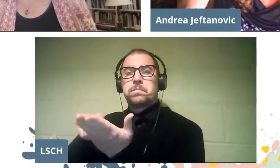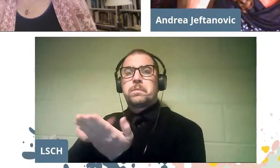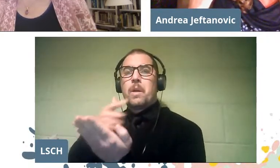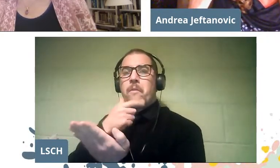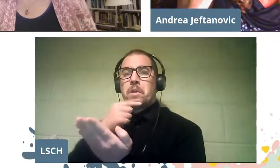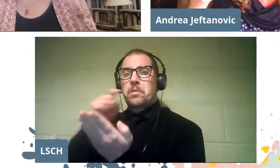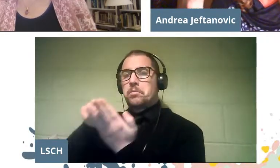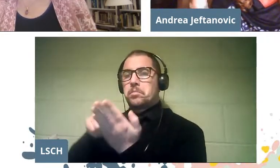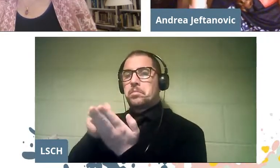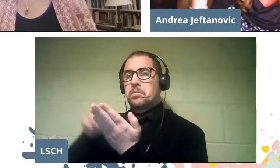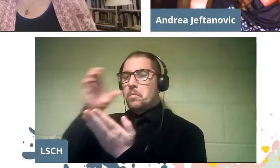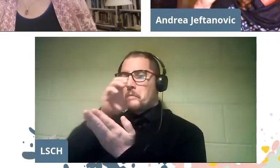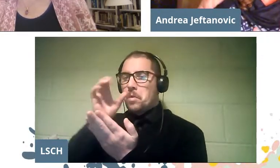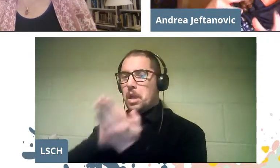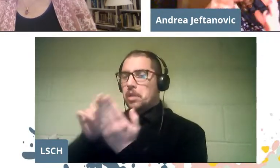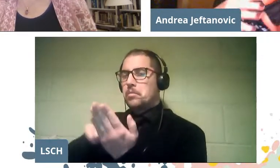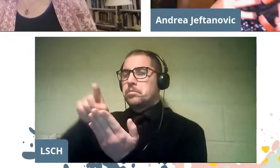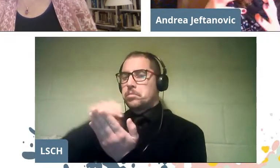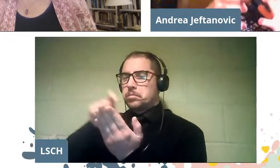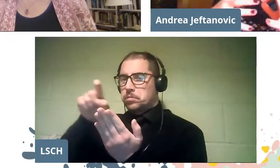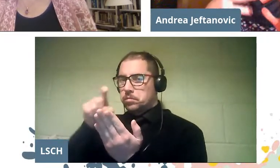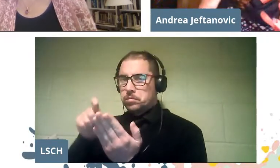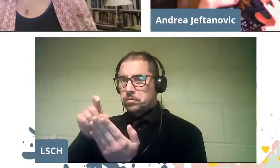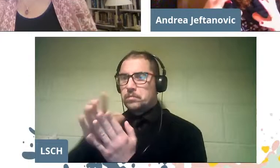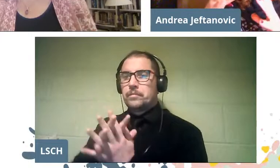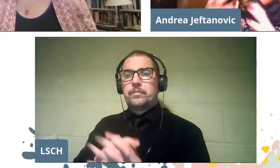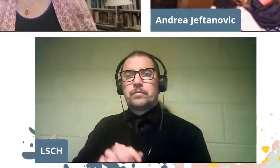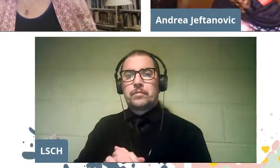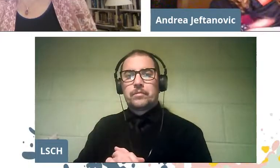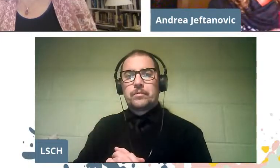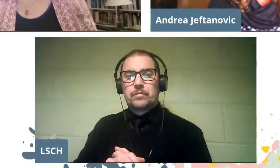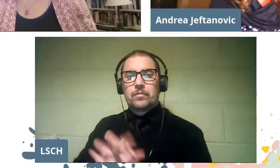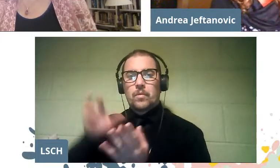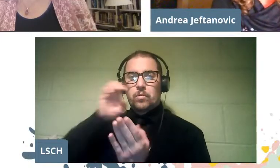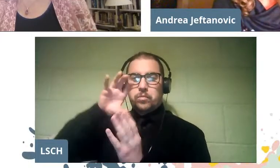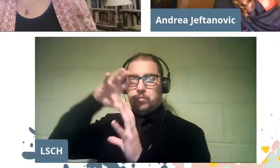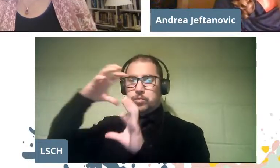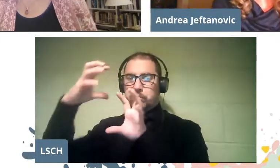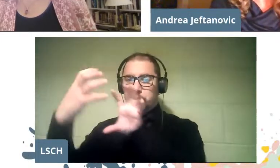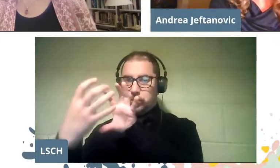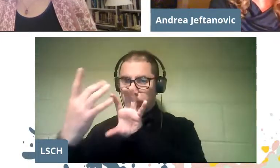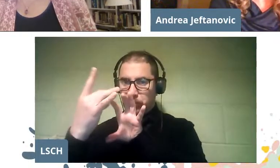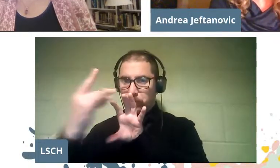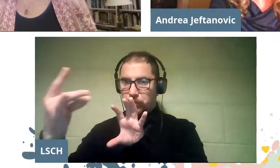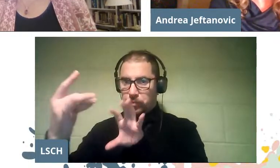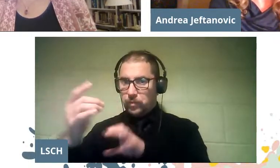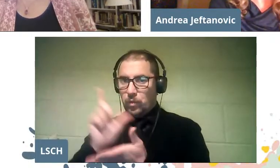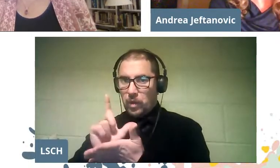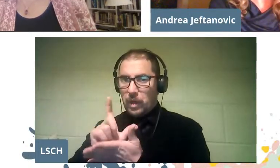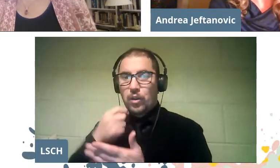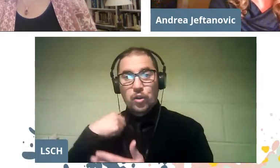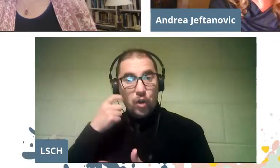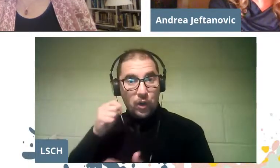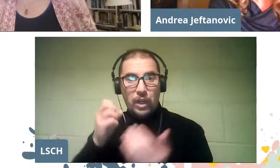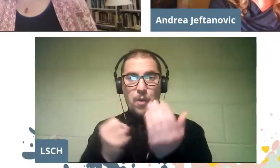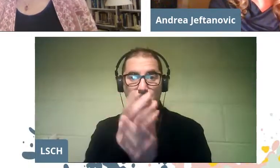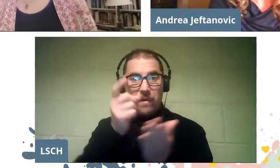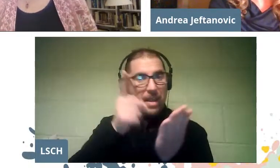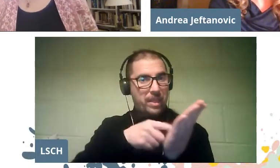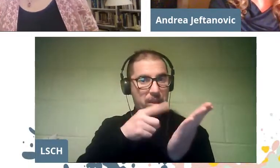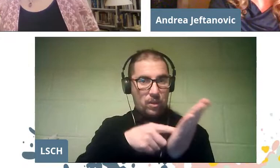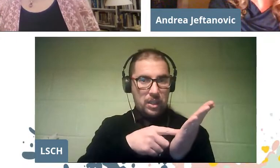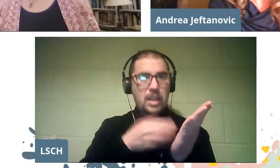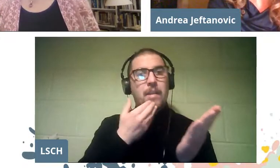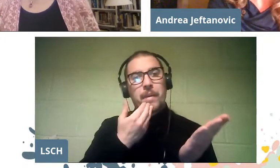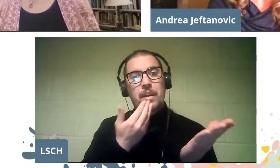través del Google Maps, el Google Earth, perdón, ¿verdad? Por el satélite. De modo que yo creo que los nuevos dispositivos y también